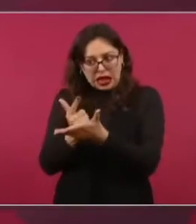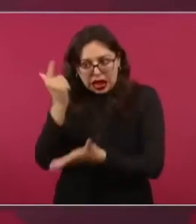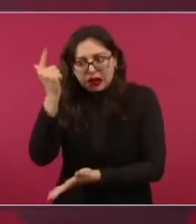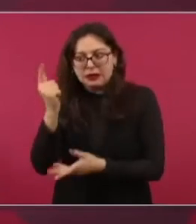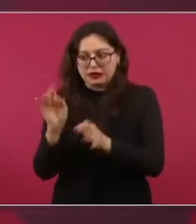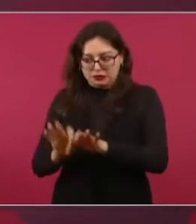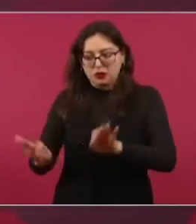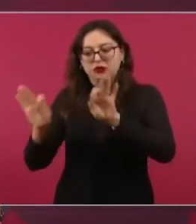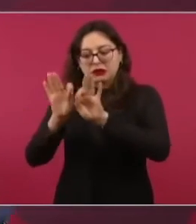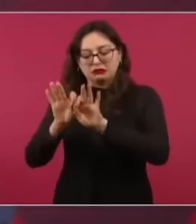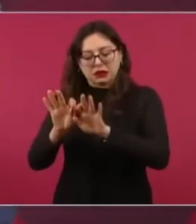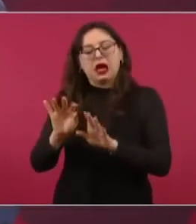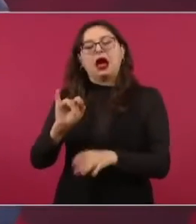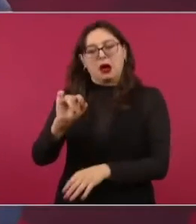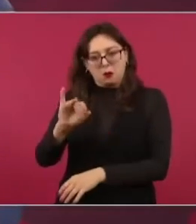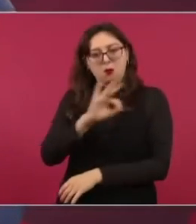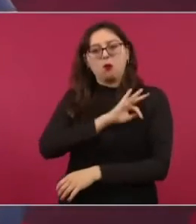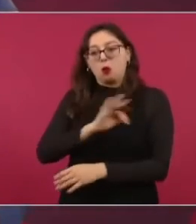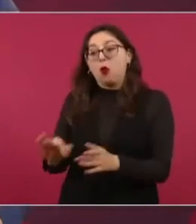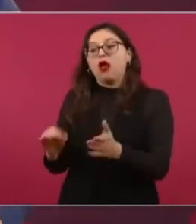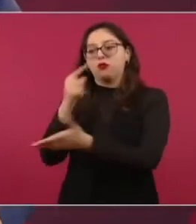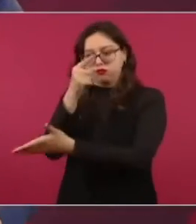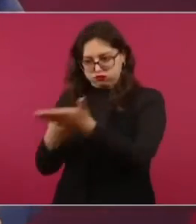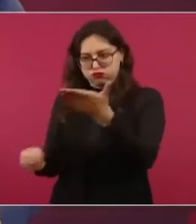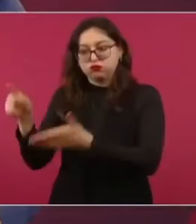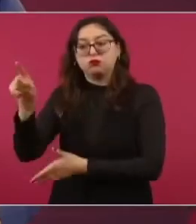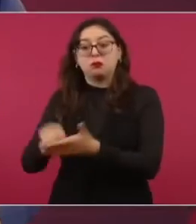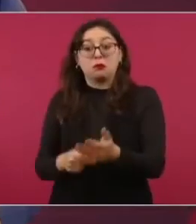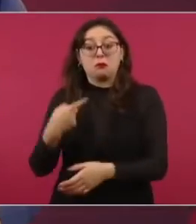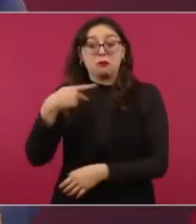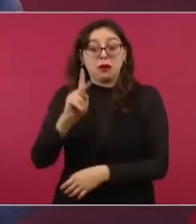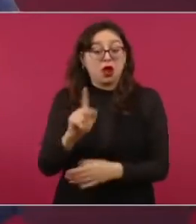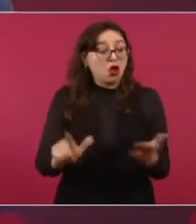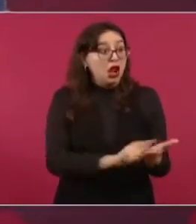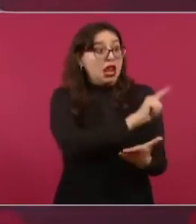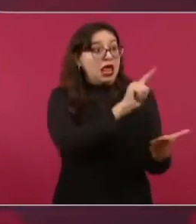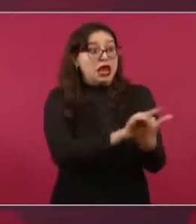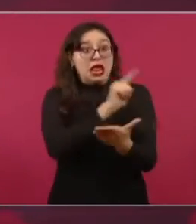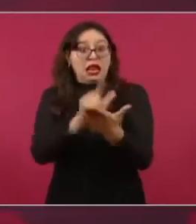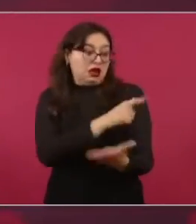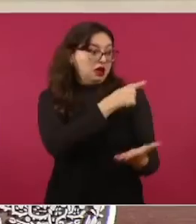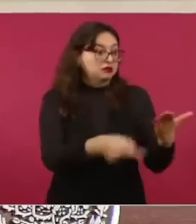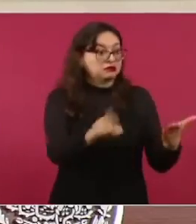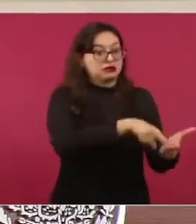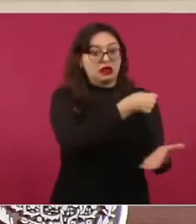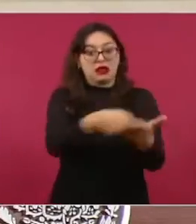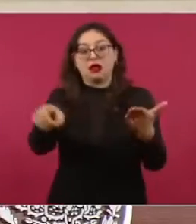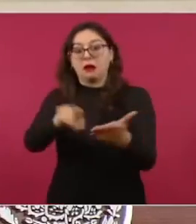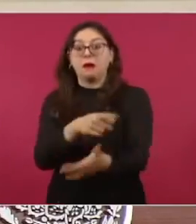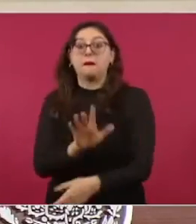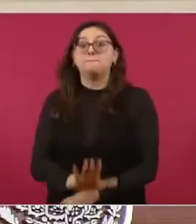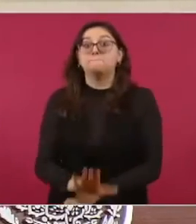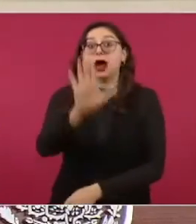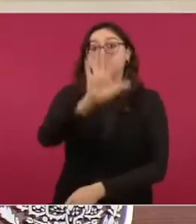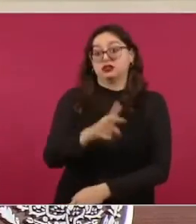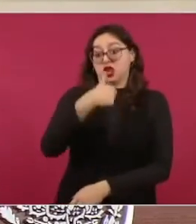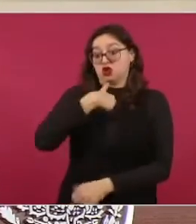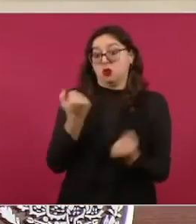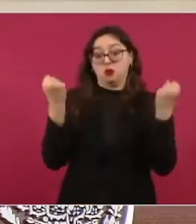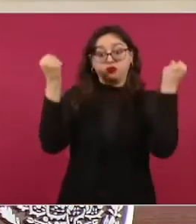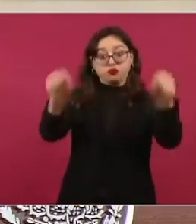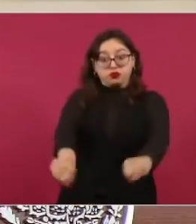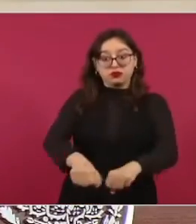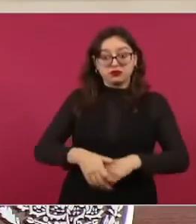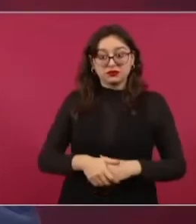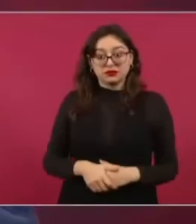estoy actuando de manera autoritaria. Claro. Y vale más que se vaya,